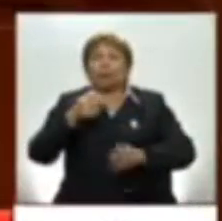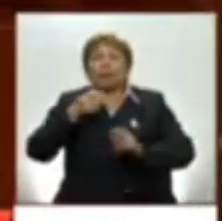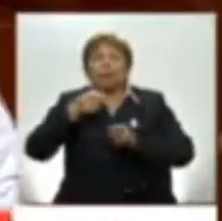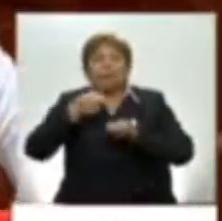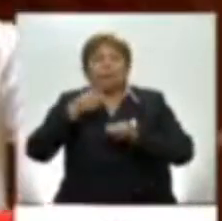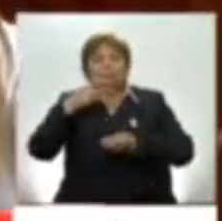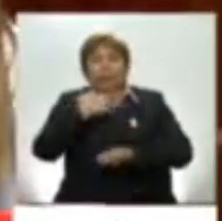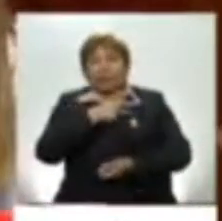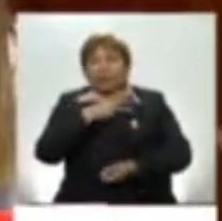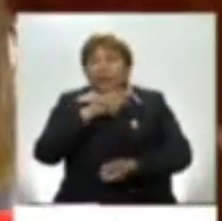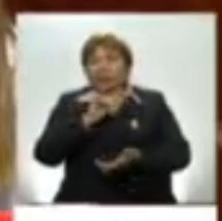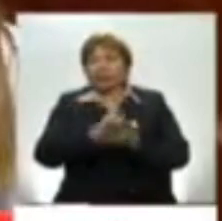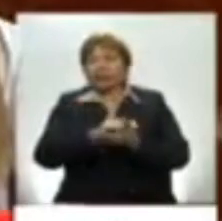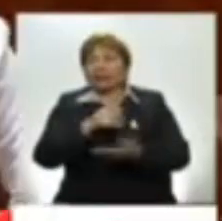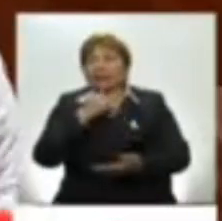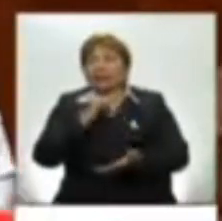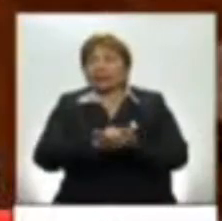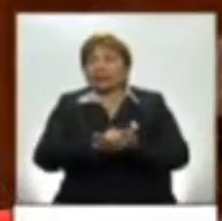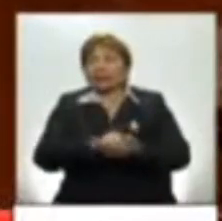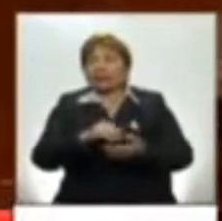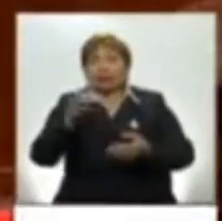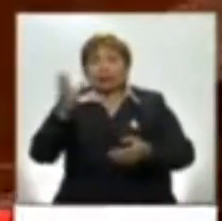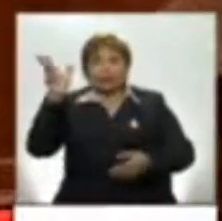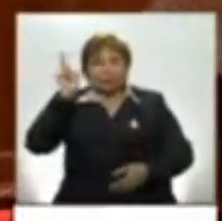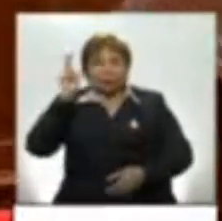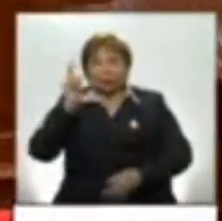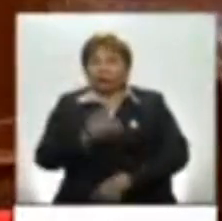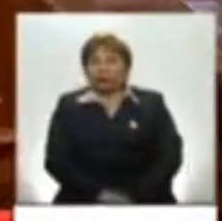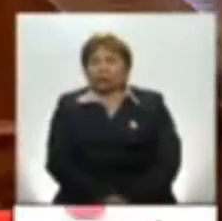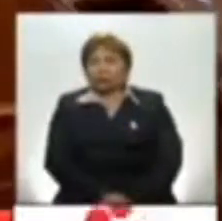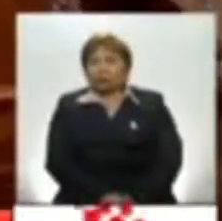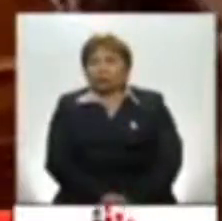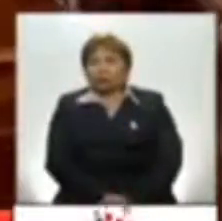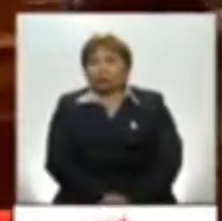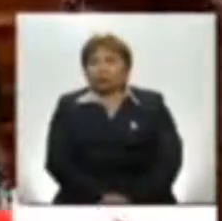Popular, Renovación Popular. Escuchemos.